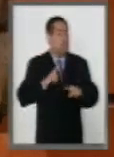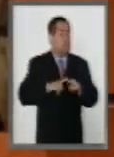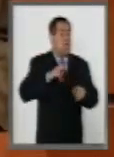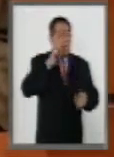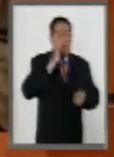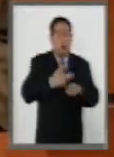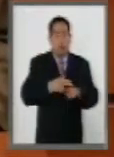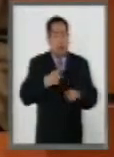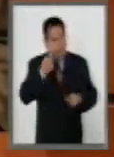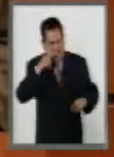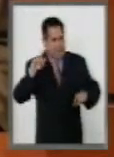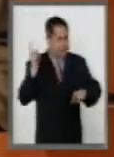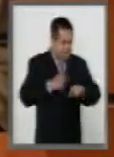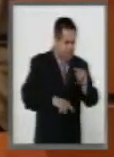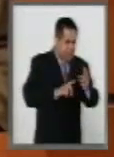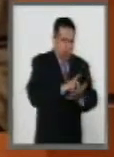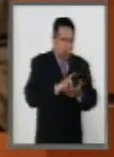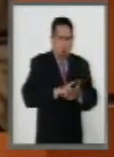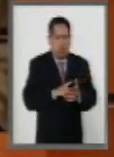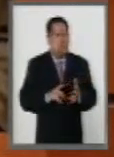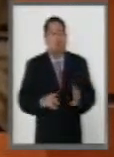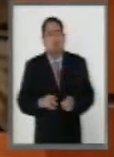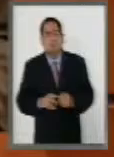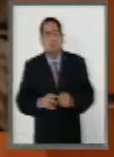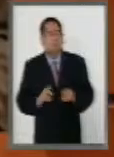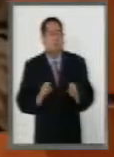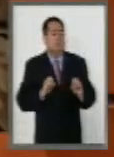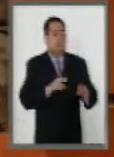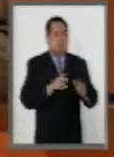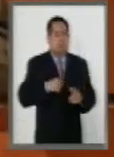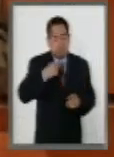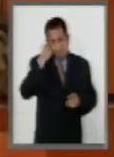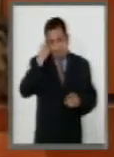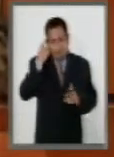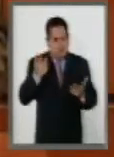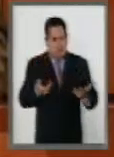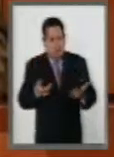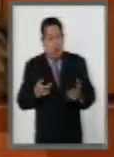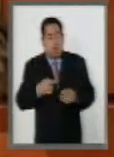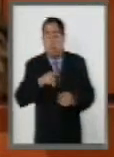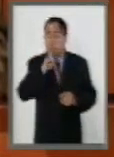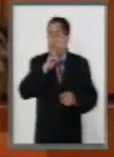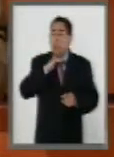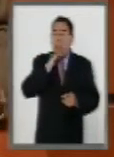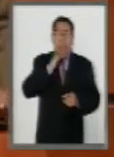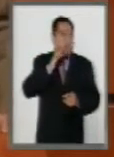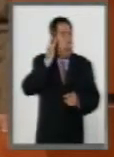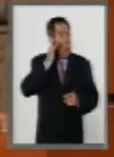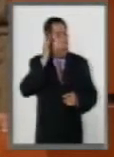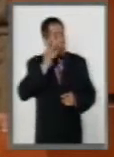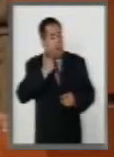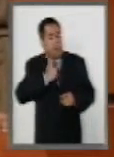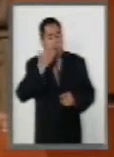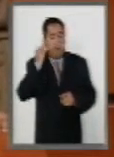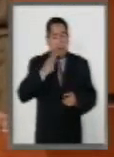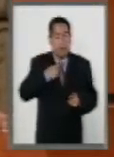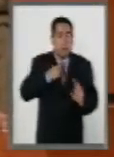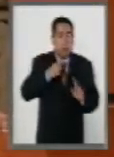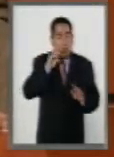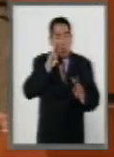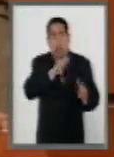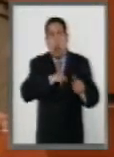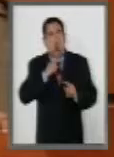de erradicar este mal de los penales, bueno, se hacen como que no ven y como que no